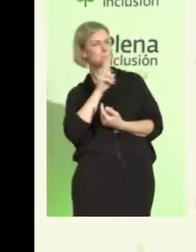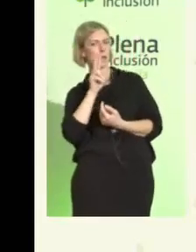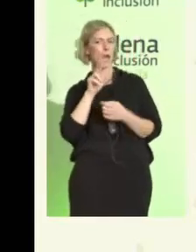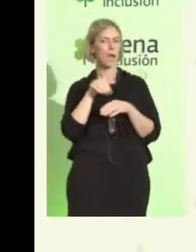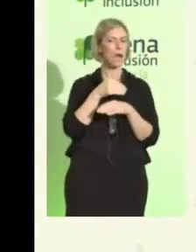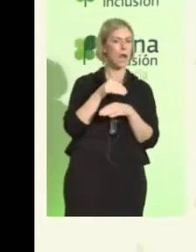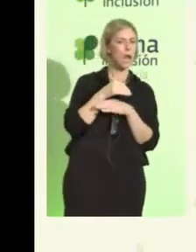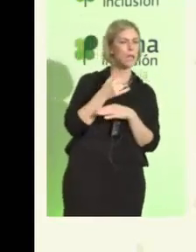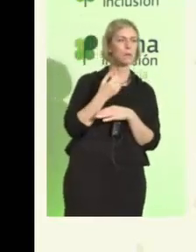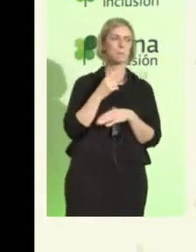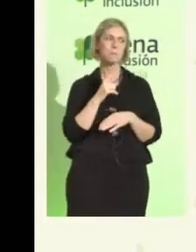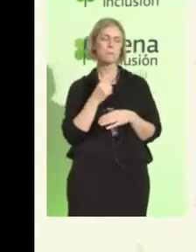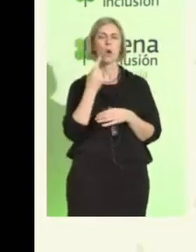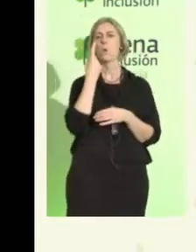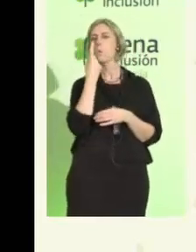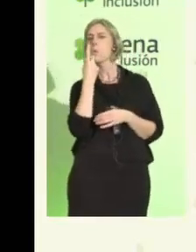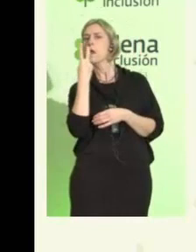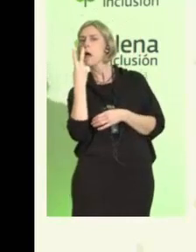tomamos café.